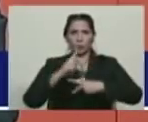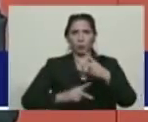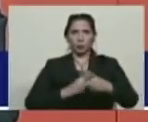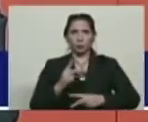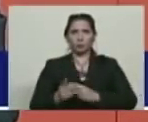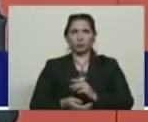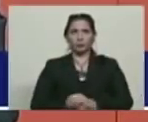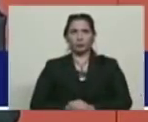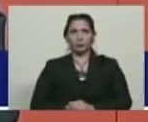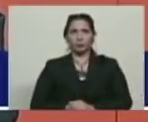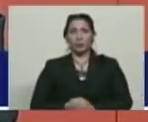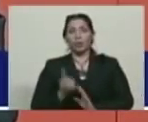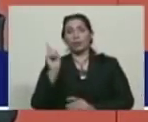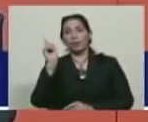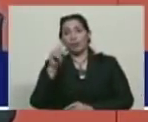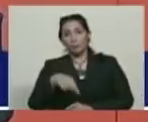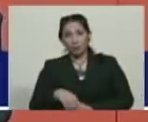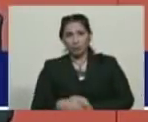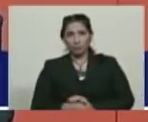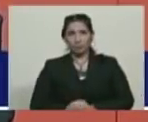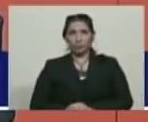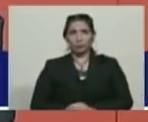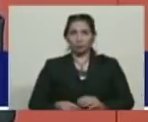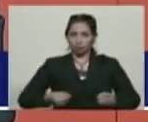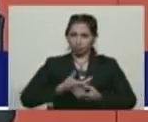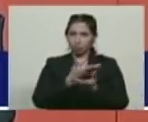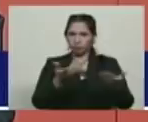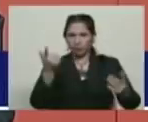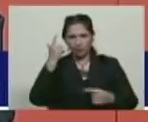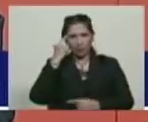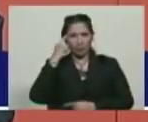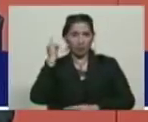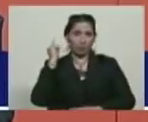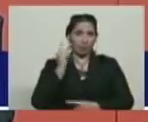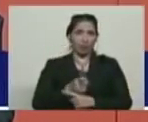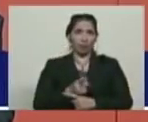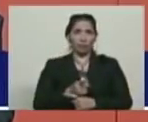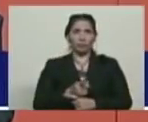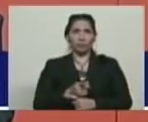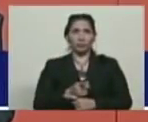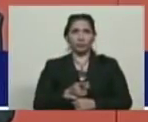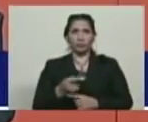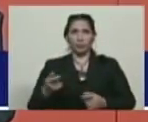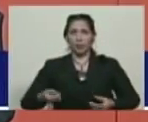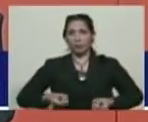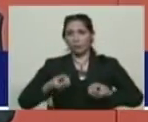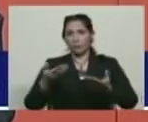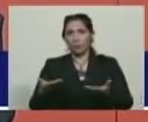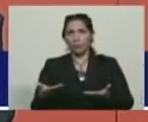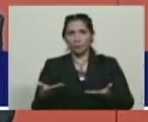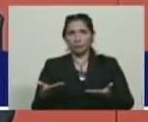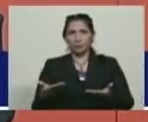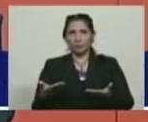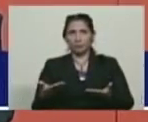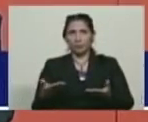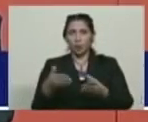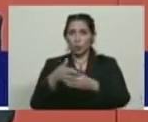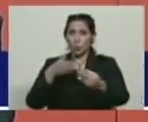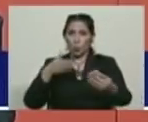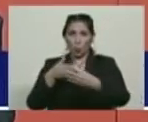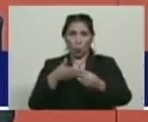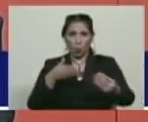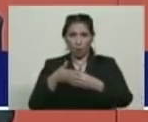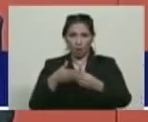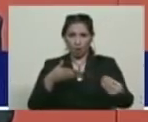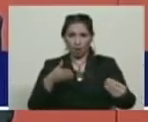aunado a ello también ustedes deben saber que le hemos otorgado divisas a